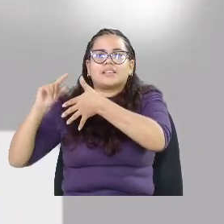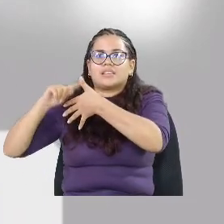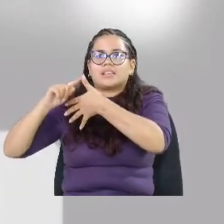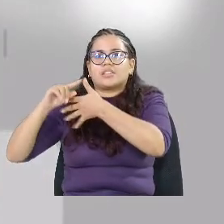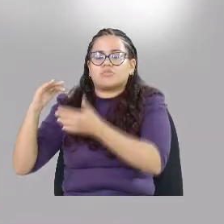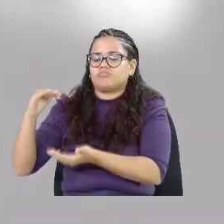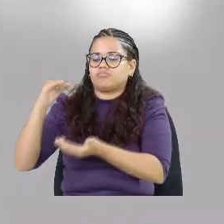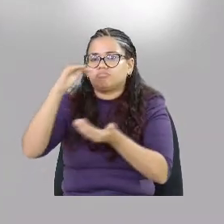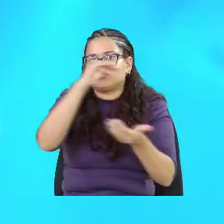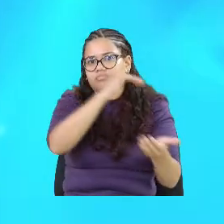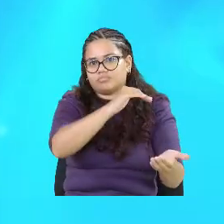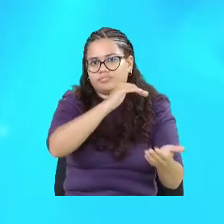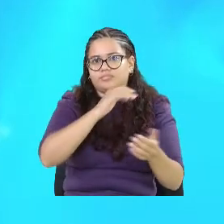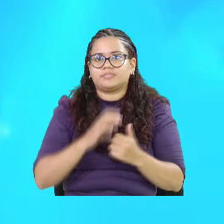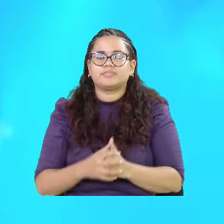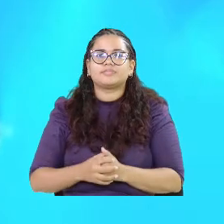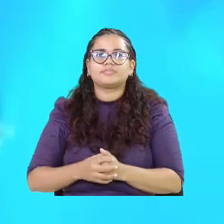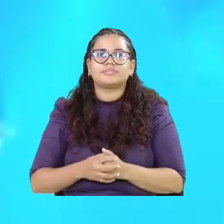entrega.